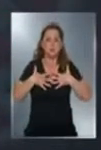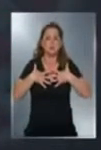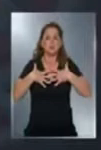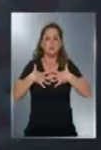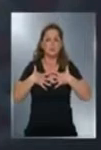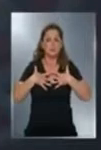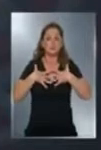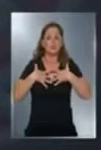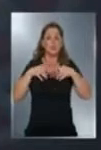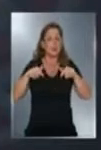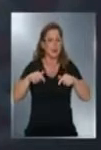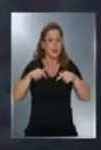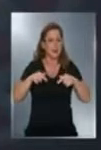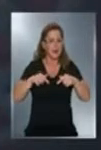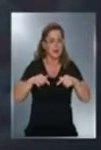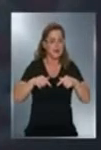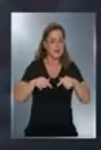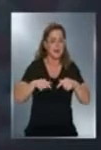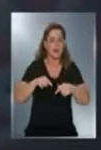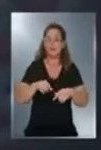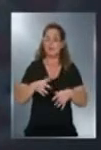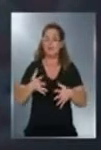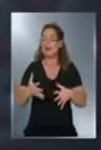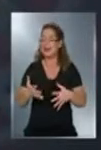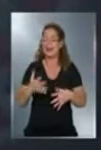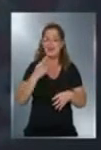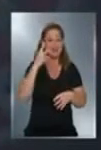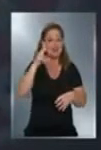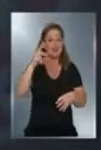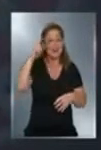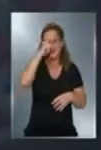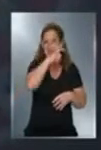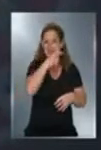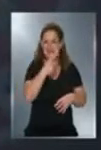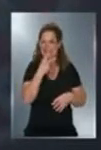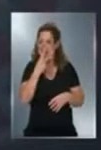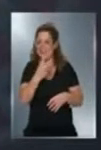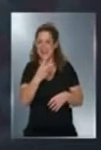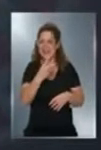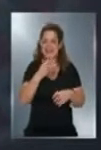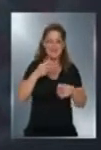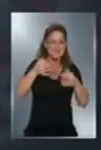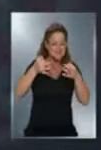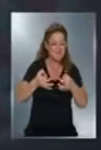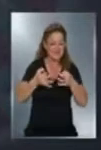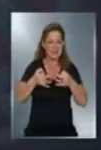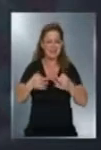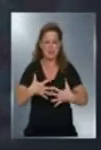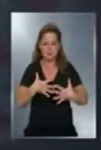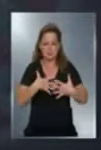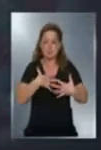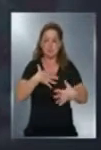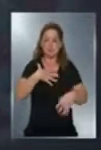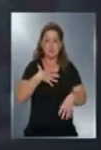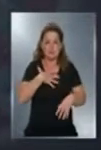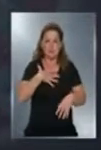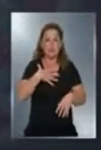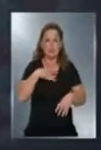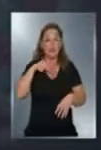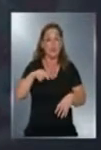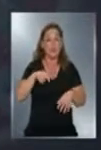es prácticamente indistinguible de cualquier otro virus que tenga afectación en el sistema respiratorio y se manifieste como